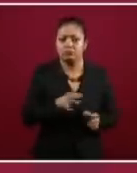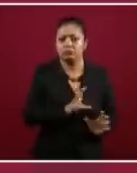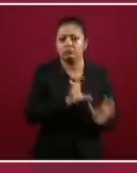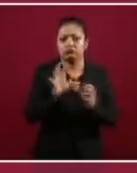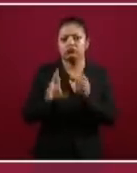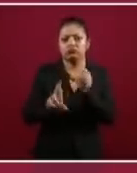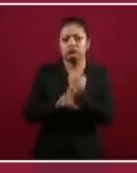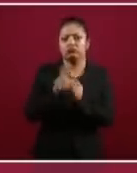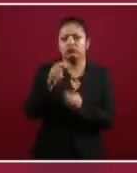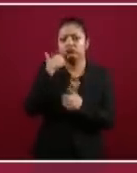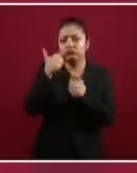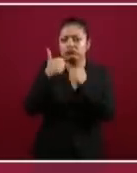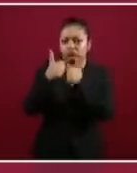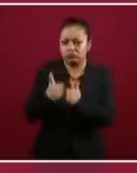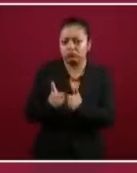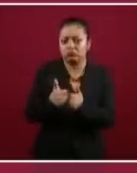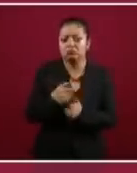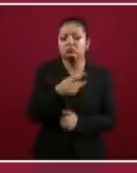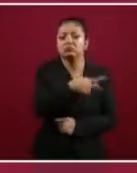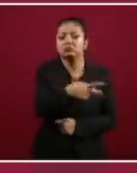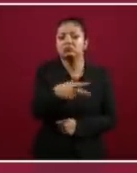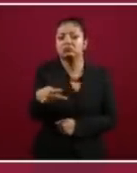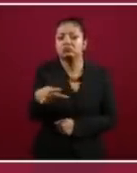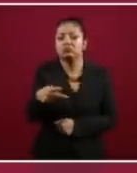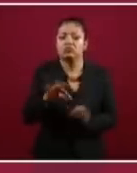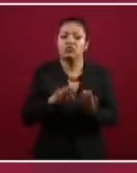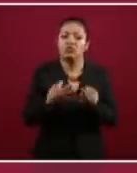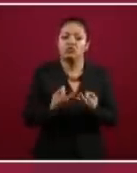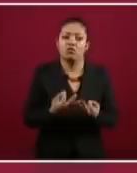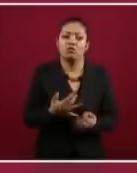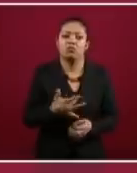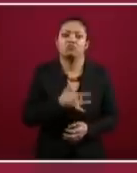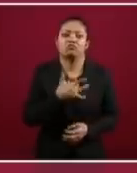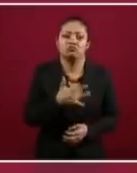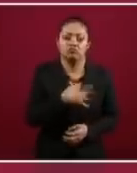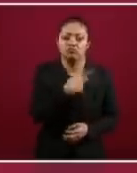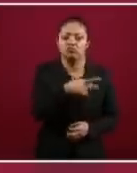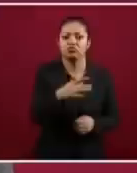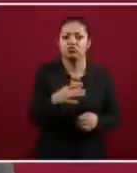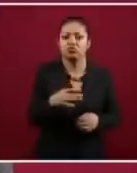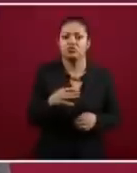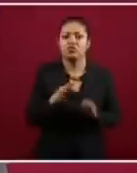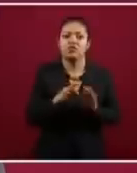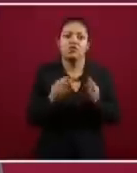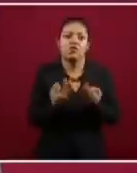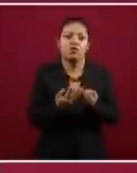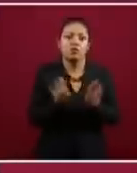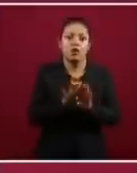derecho a disentir y a la protesta. Eso es